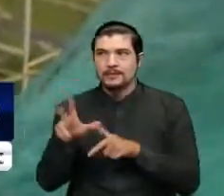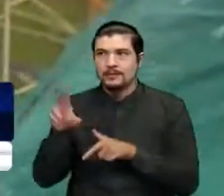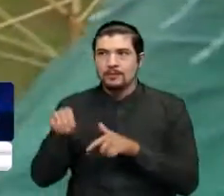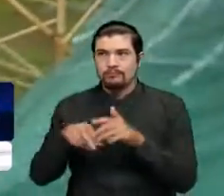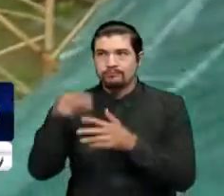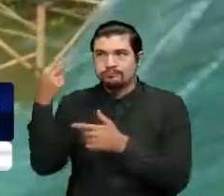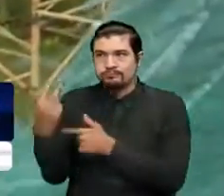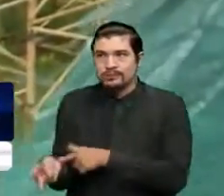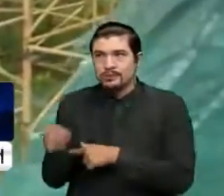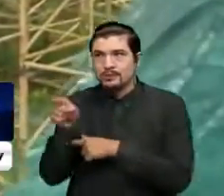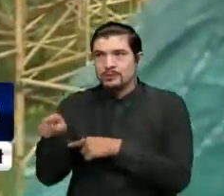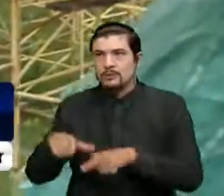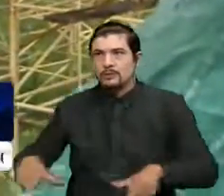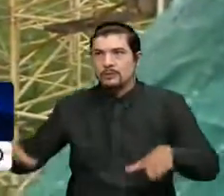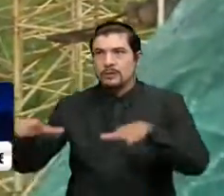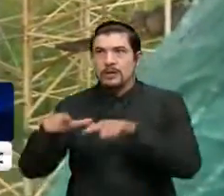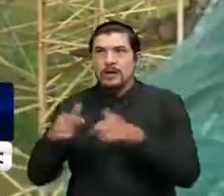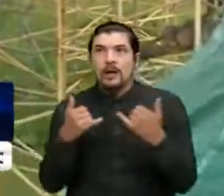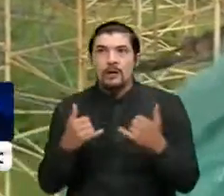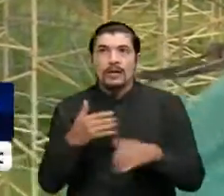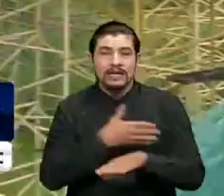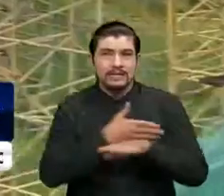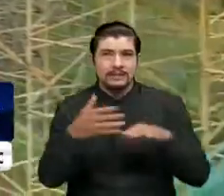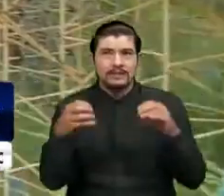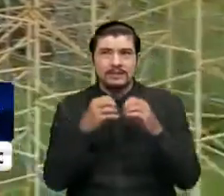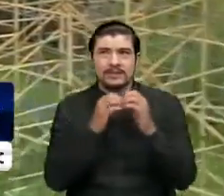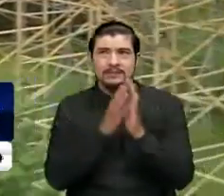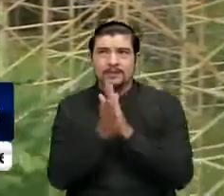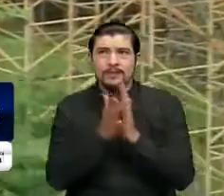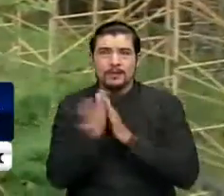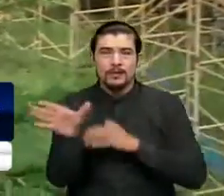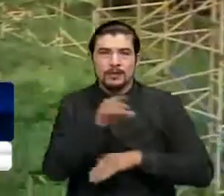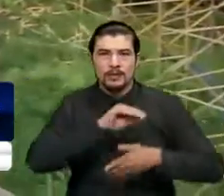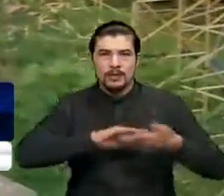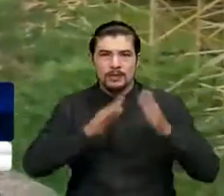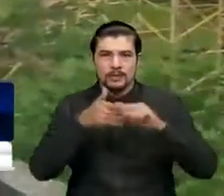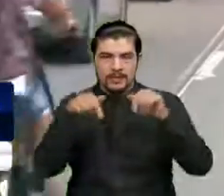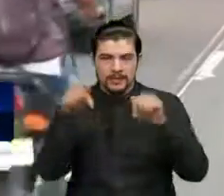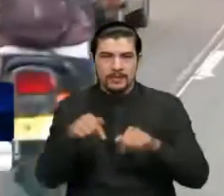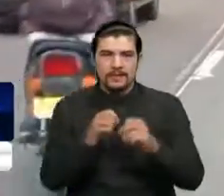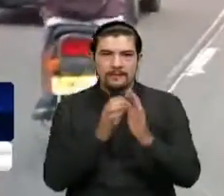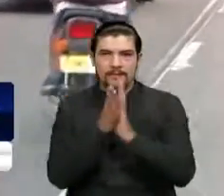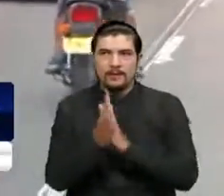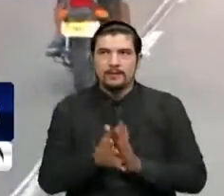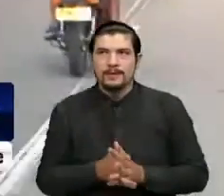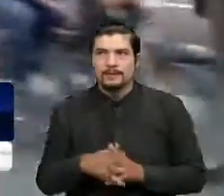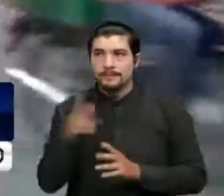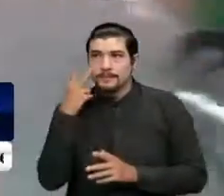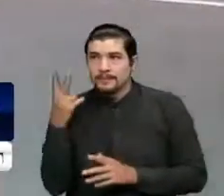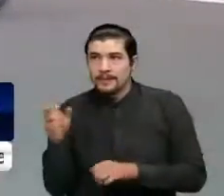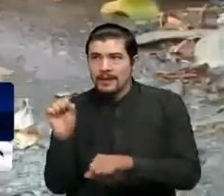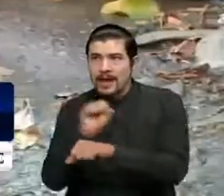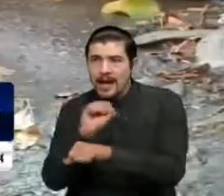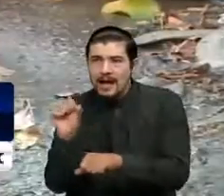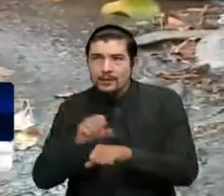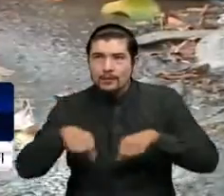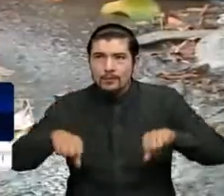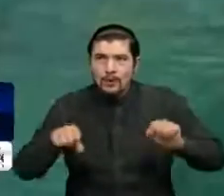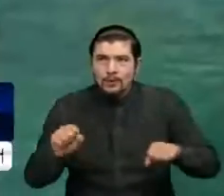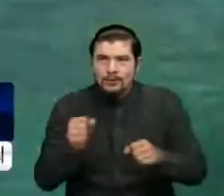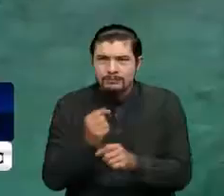todos los detalles de esta situación que tiene que vivir la comunidad en el siguiente informe entre vehículos motos